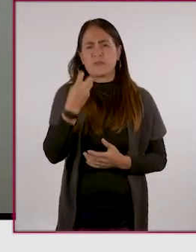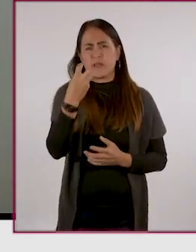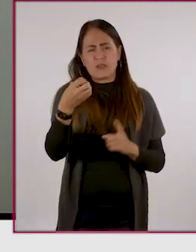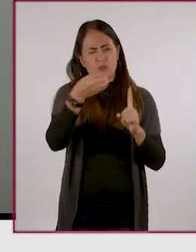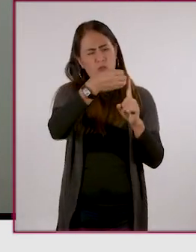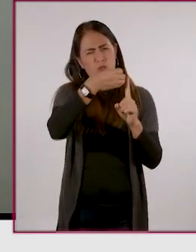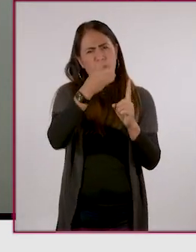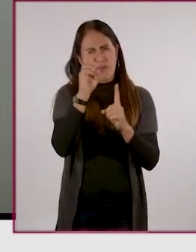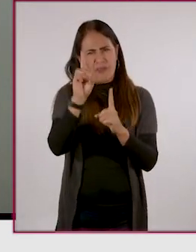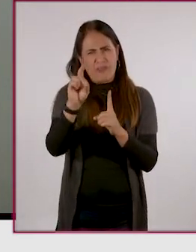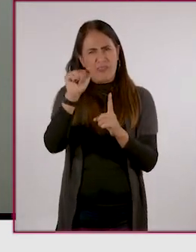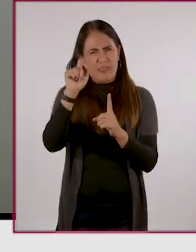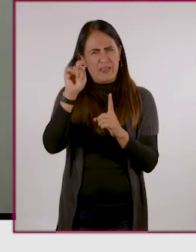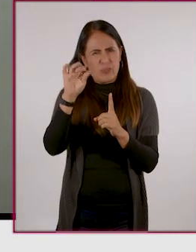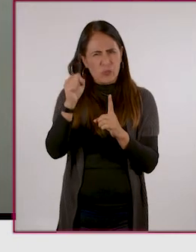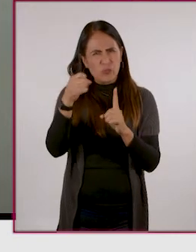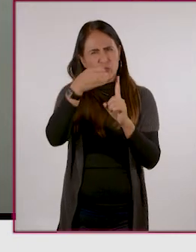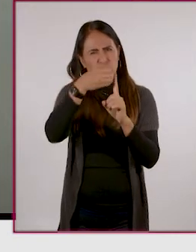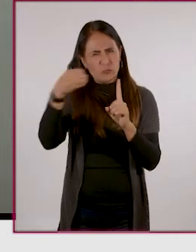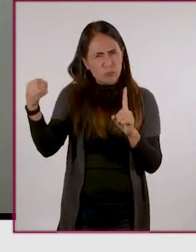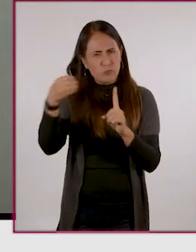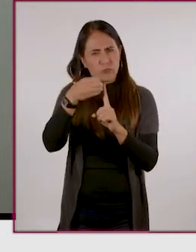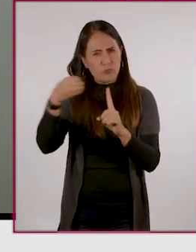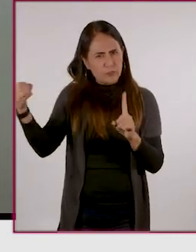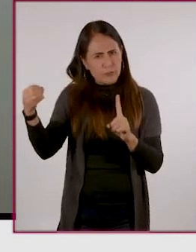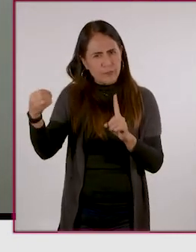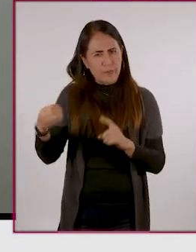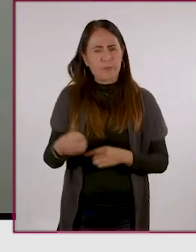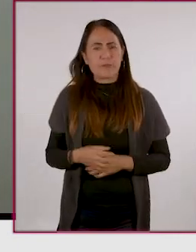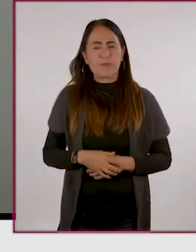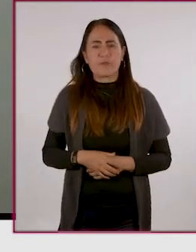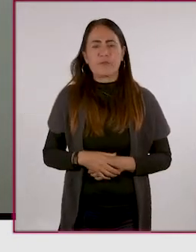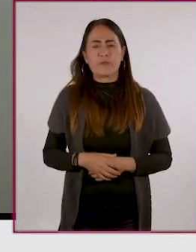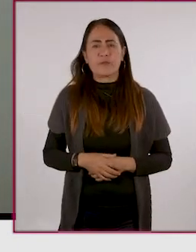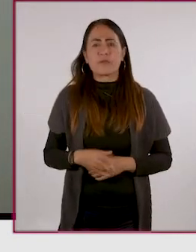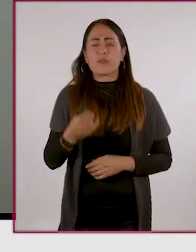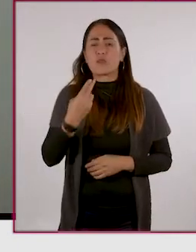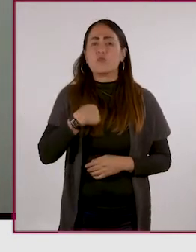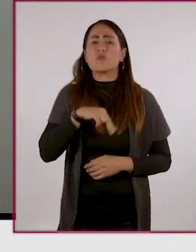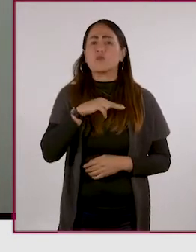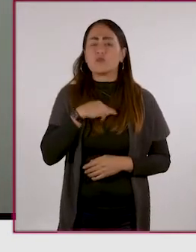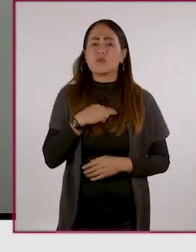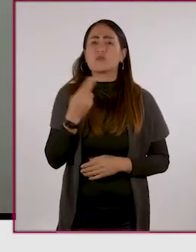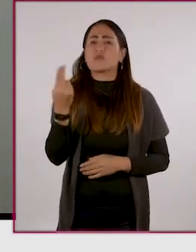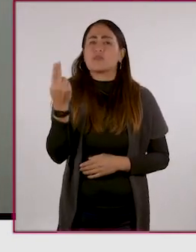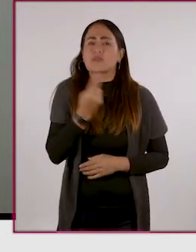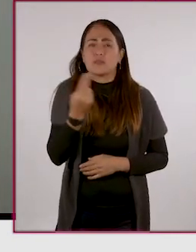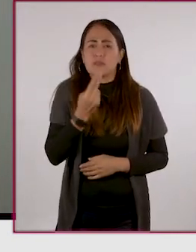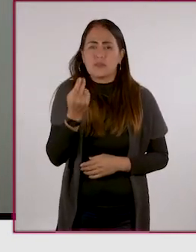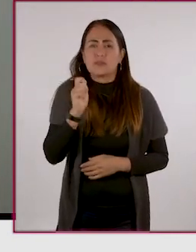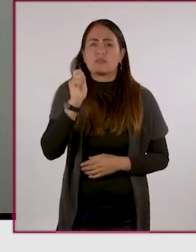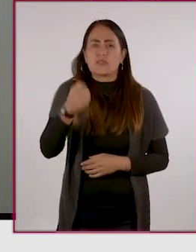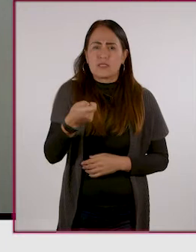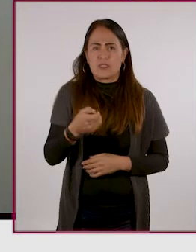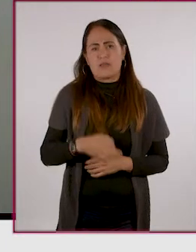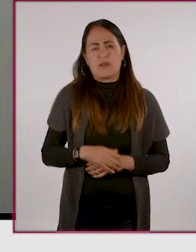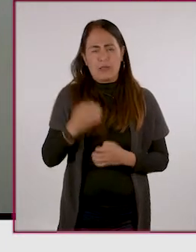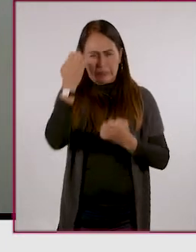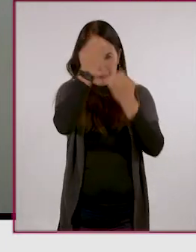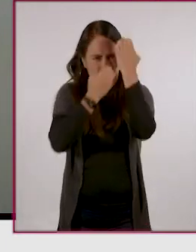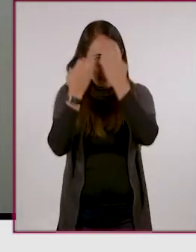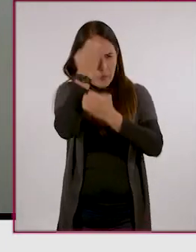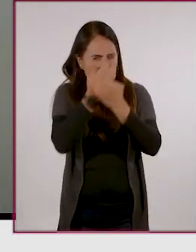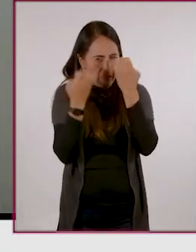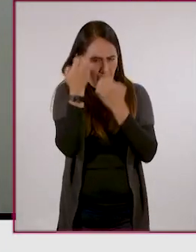permite esta organización de los datos y esta organización de los datos, nosotros lo que necesitamos es aplicarle algún tipo